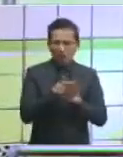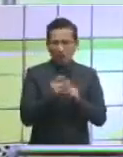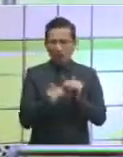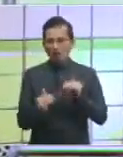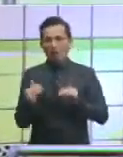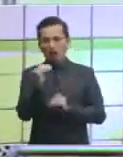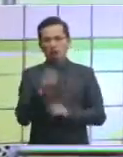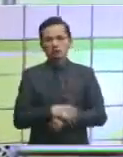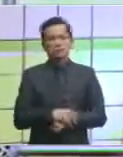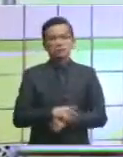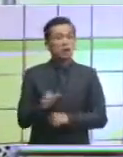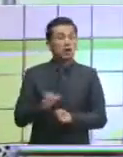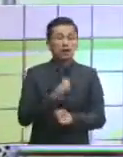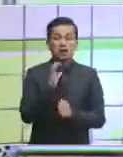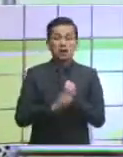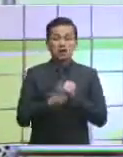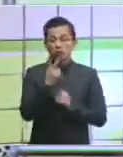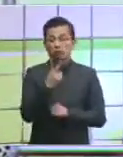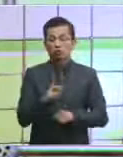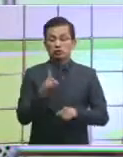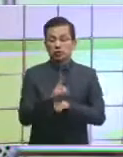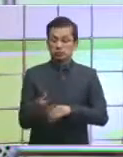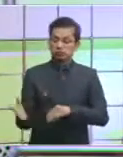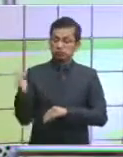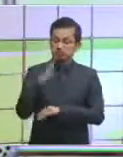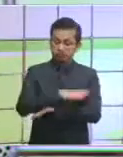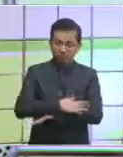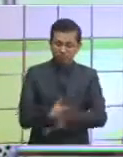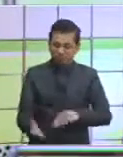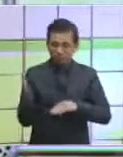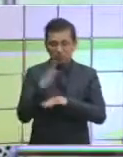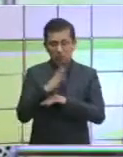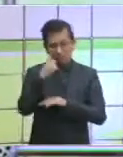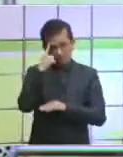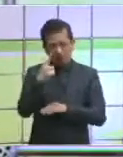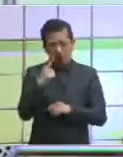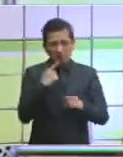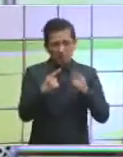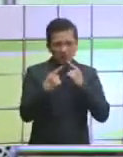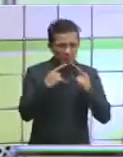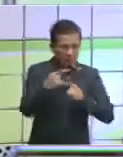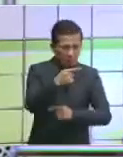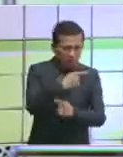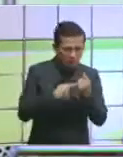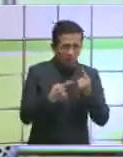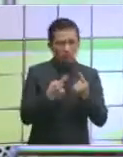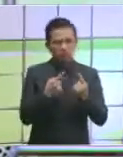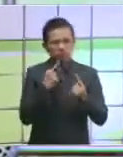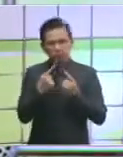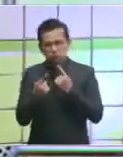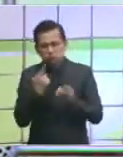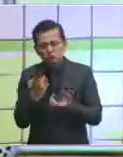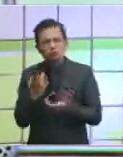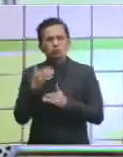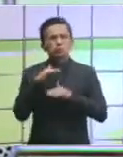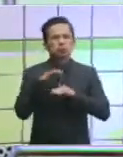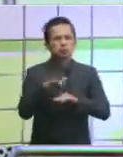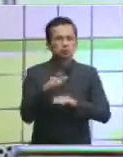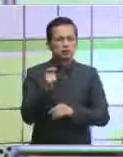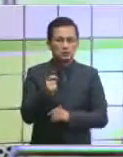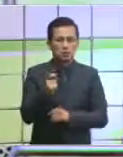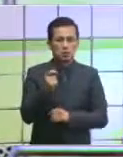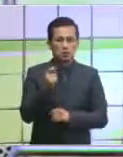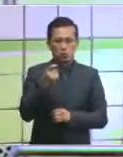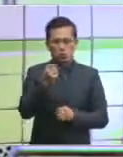dos jornadas muy intensas de debates discusiones en torno justamente a la